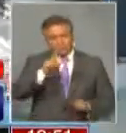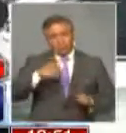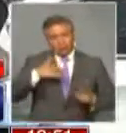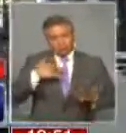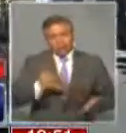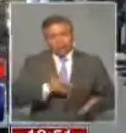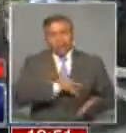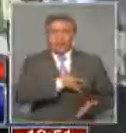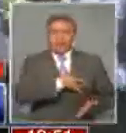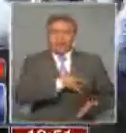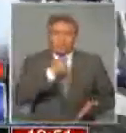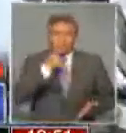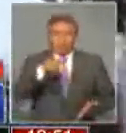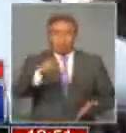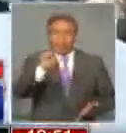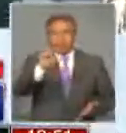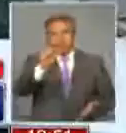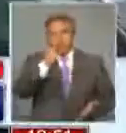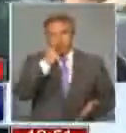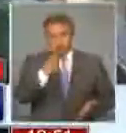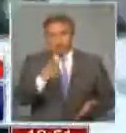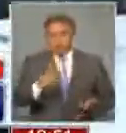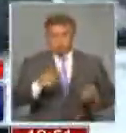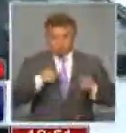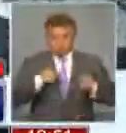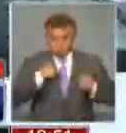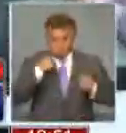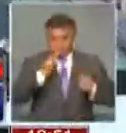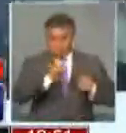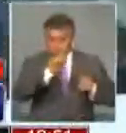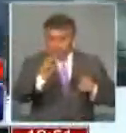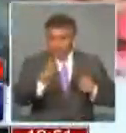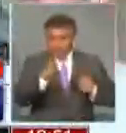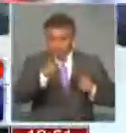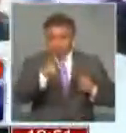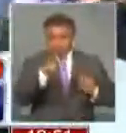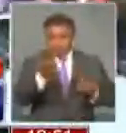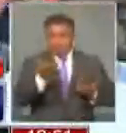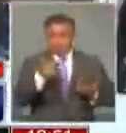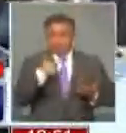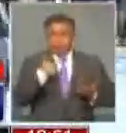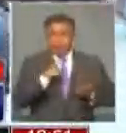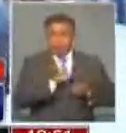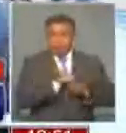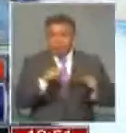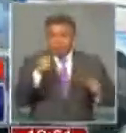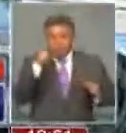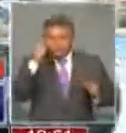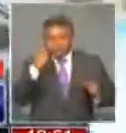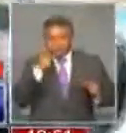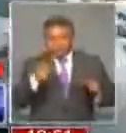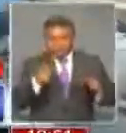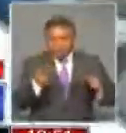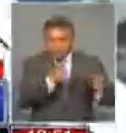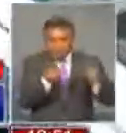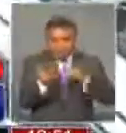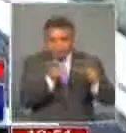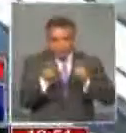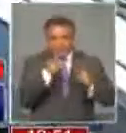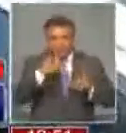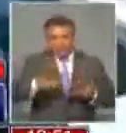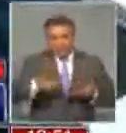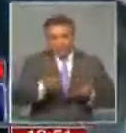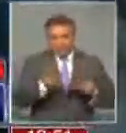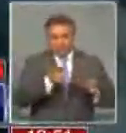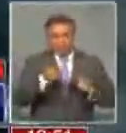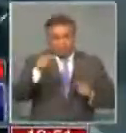Lamento mucho que usted califique esto de poco serio. Lo que yo le estoy preguntando es que usted, como vicepresidente del partido, no sabe que el paradero de una